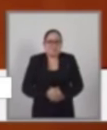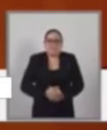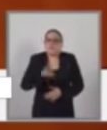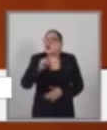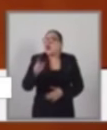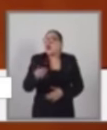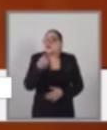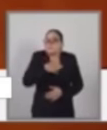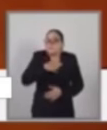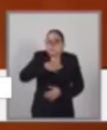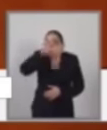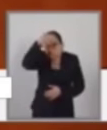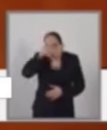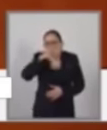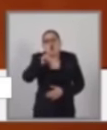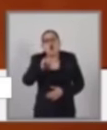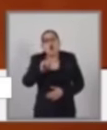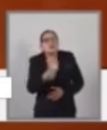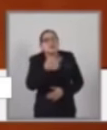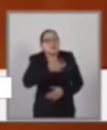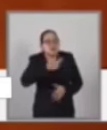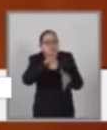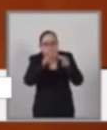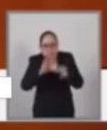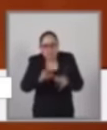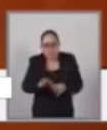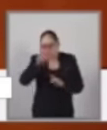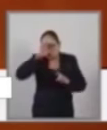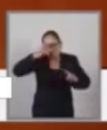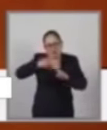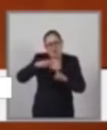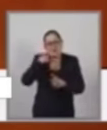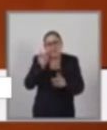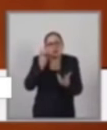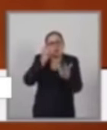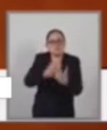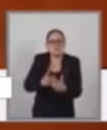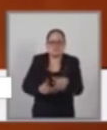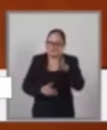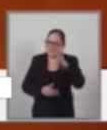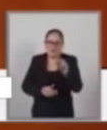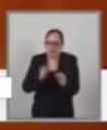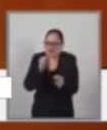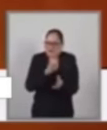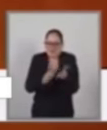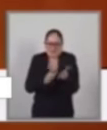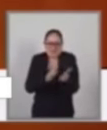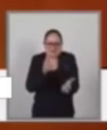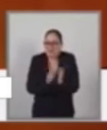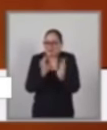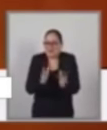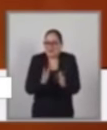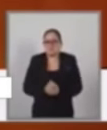eficaz. Un buen titular es indispensable, pero es insuficiente, Pepe. Y no